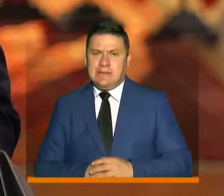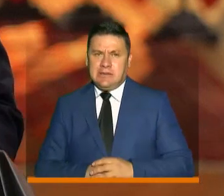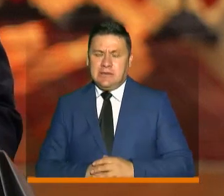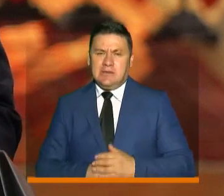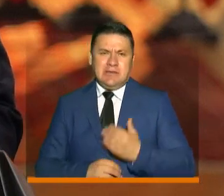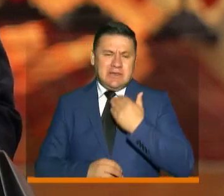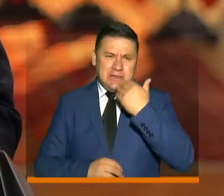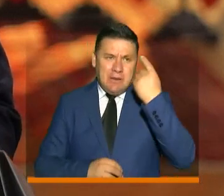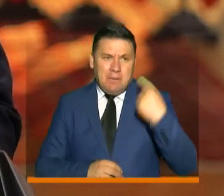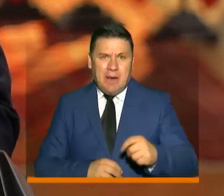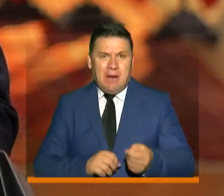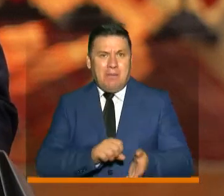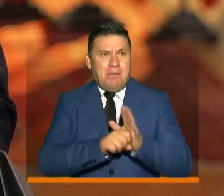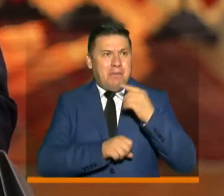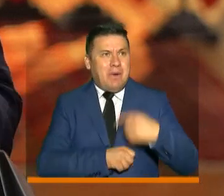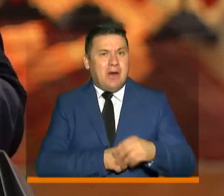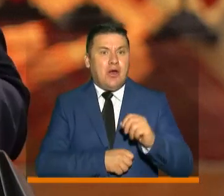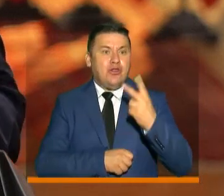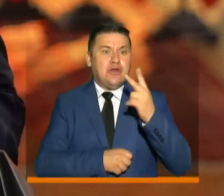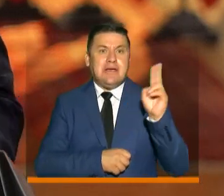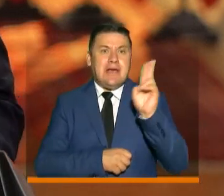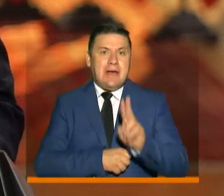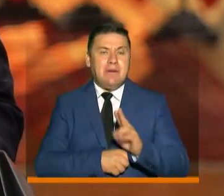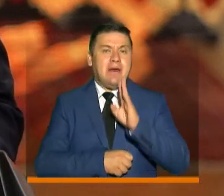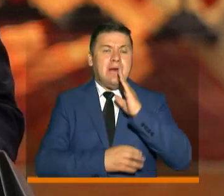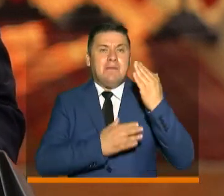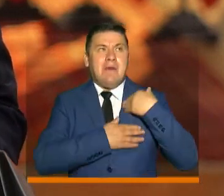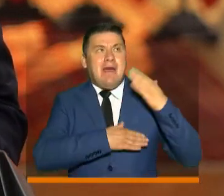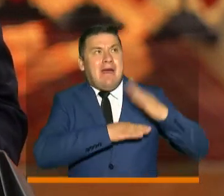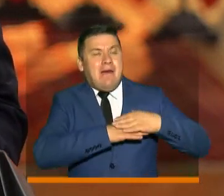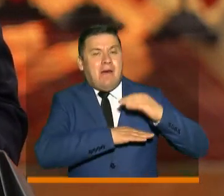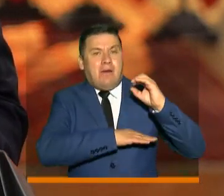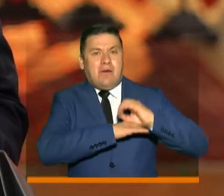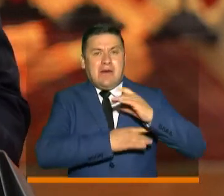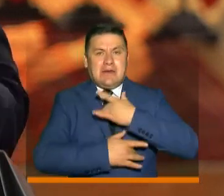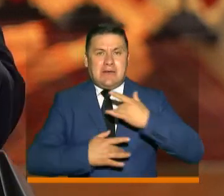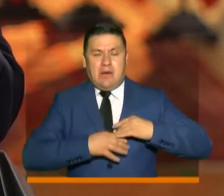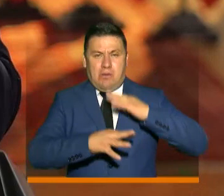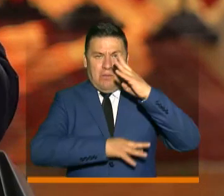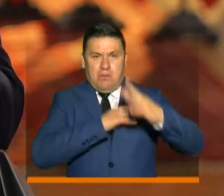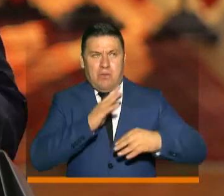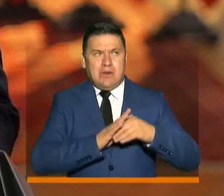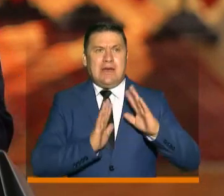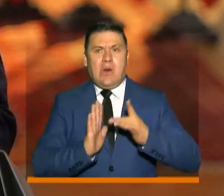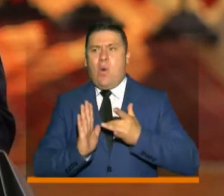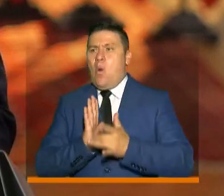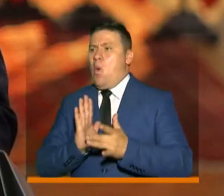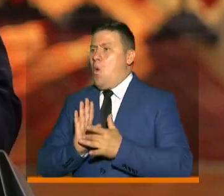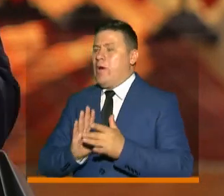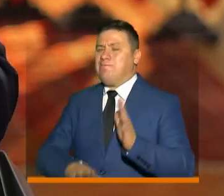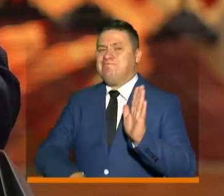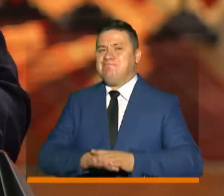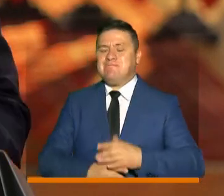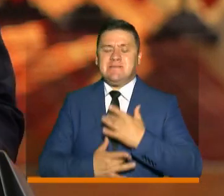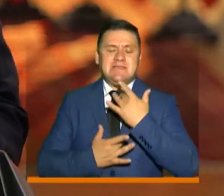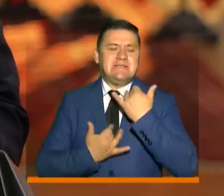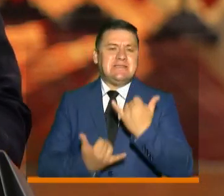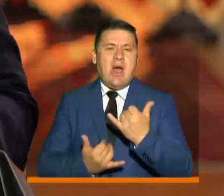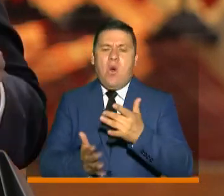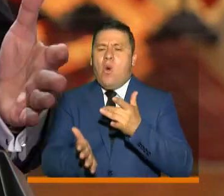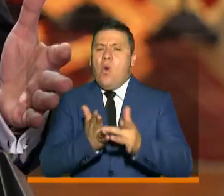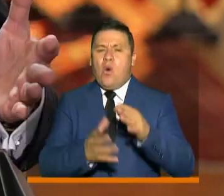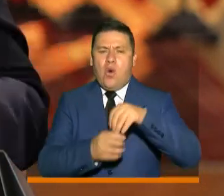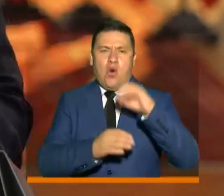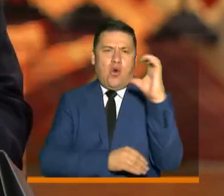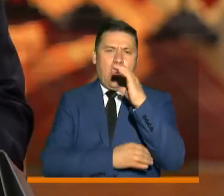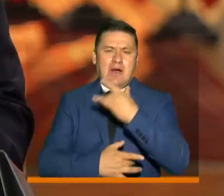declaración de pandemia el 12 de marzo por parte de la organización mundial de la salud ex pedimos la emergencia sanitaria y posteriormente